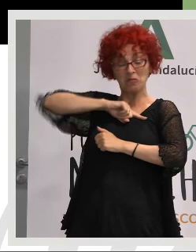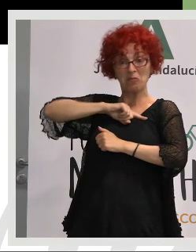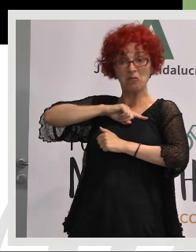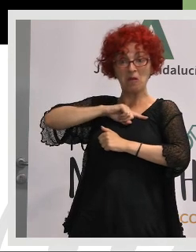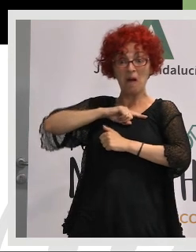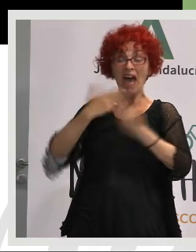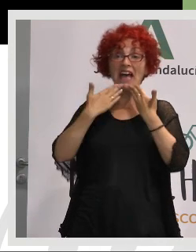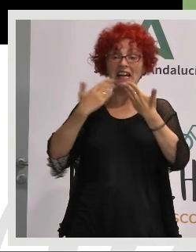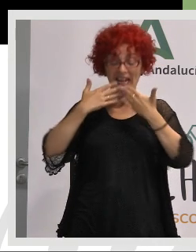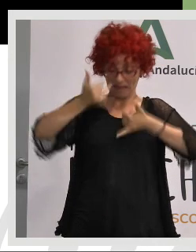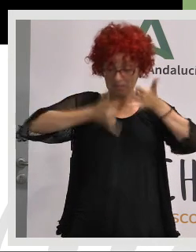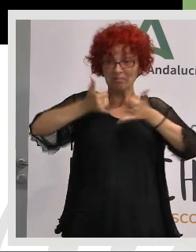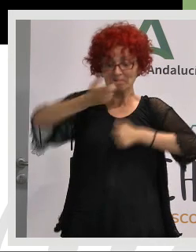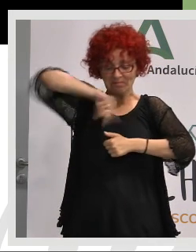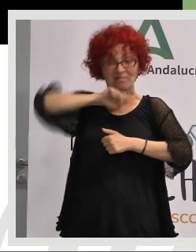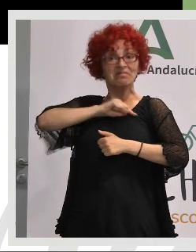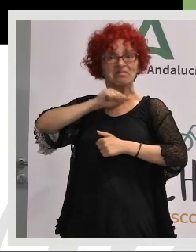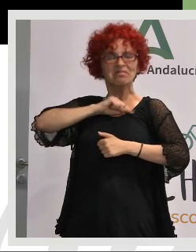feliz.